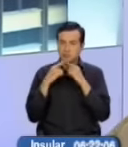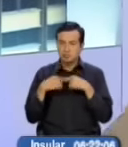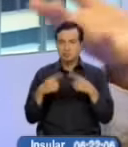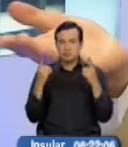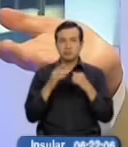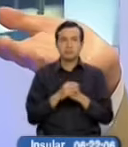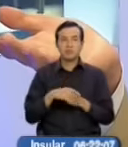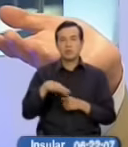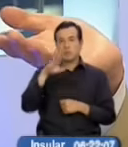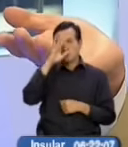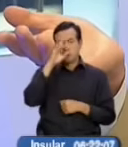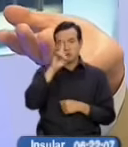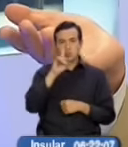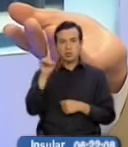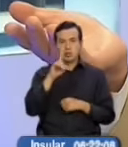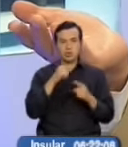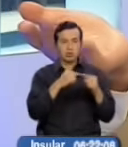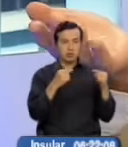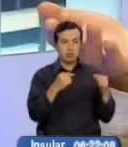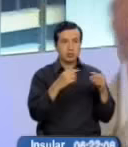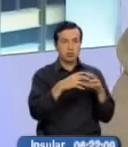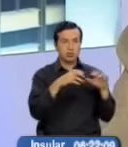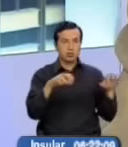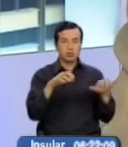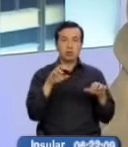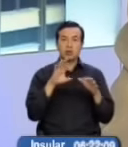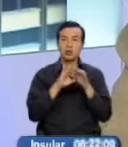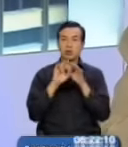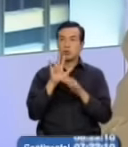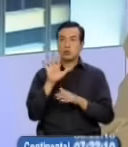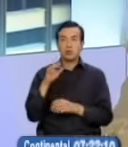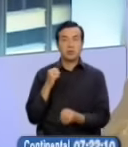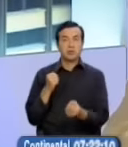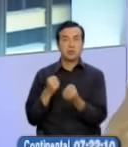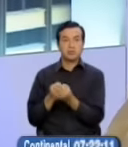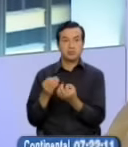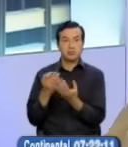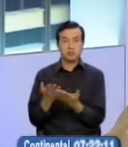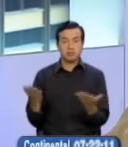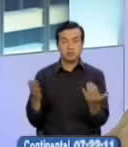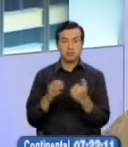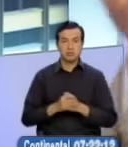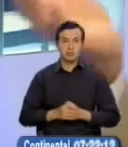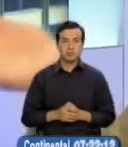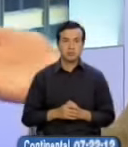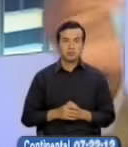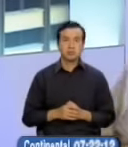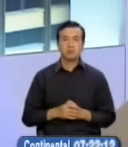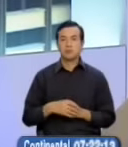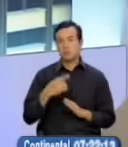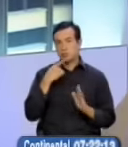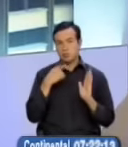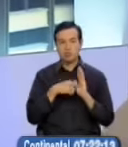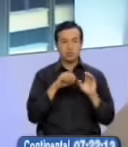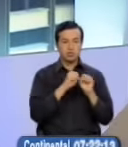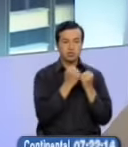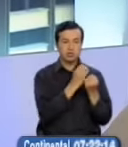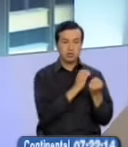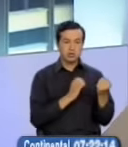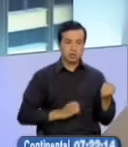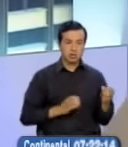La derecha fraccionada es una ventaja para Alianza País y actualmente el hecho de que, por un lado, el Partido Social Cristiano,